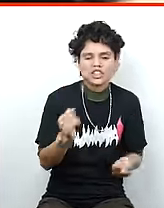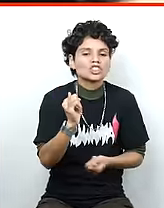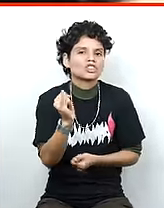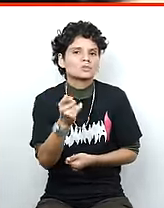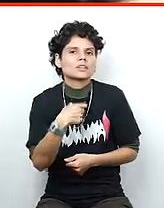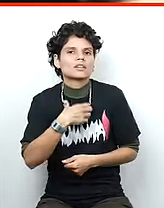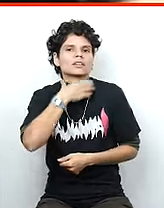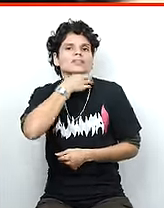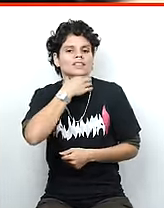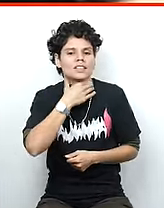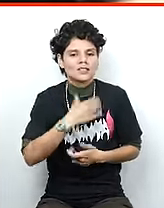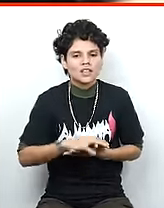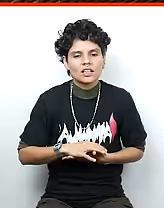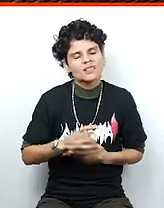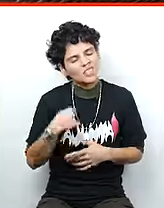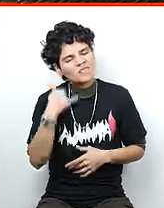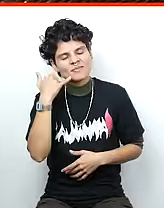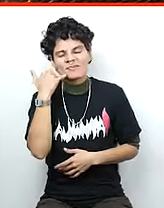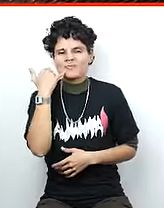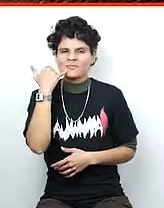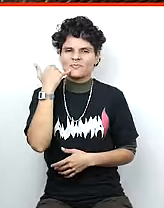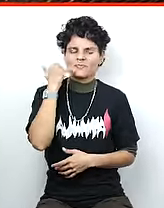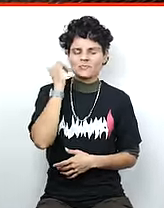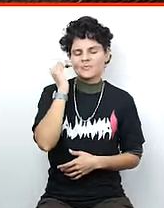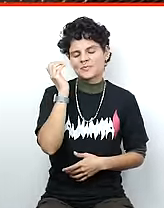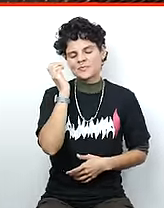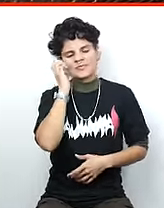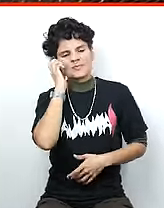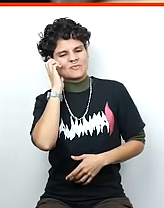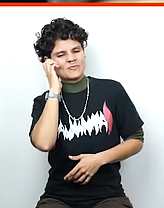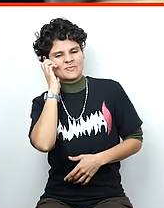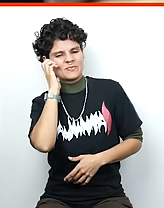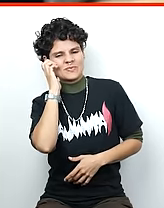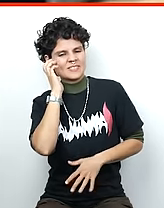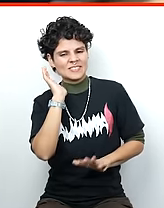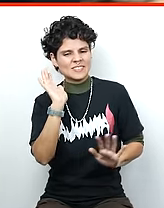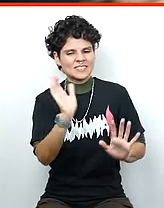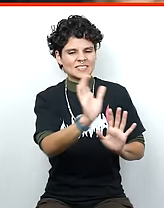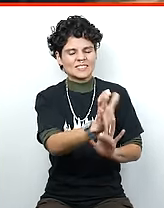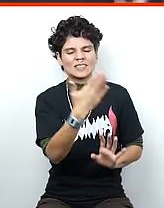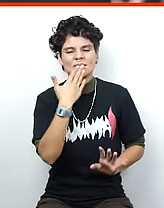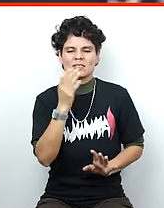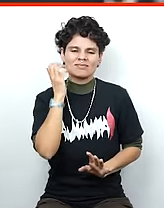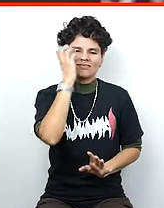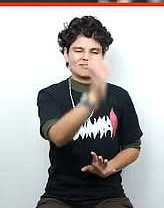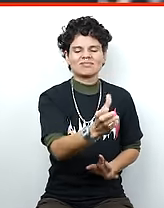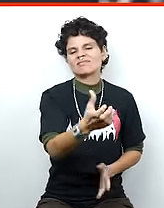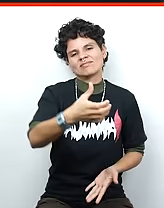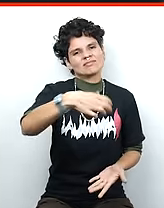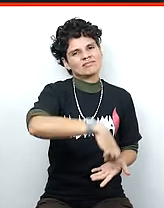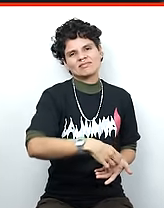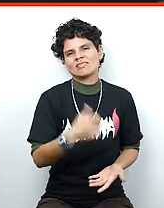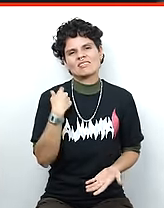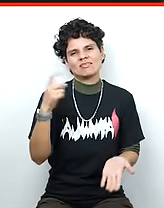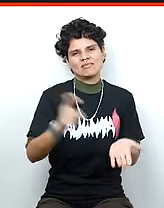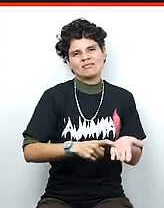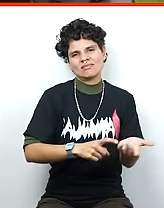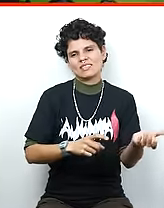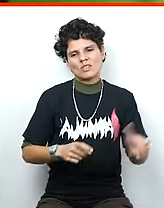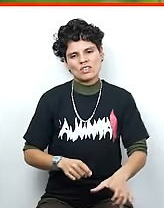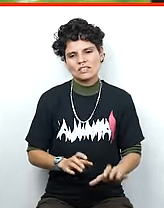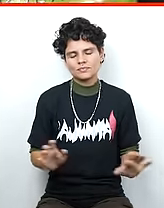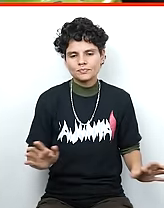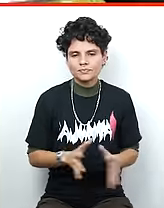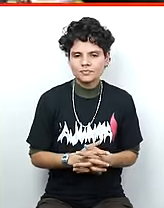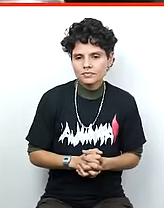Sí, hermano, entonces... No desconfía, hermano. Tío, se siente como allá. No desconfía, preferí no contestar. Ah, le colgué. Sí, sí, entonces sí. Eso es lo que